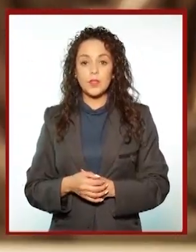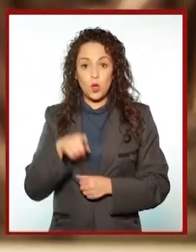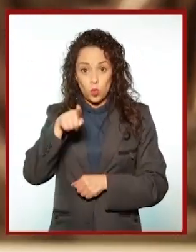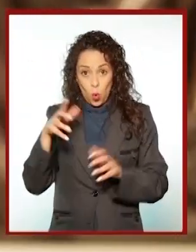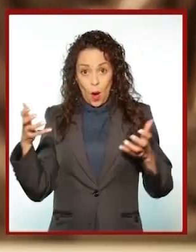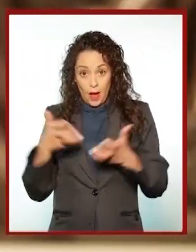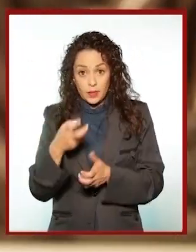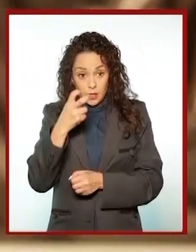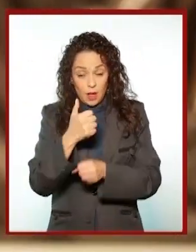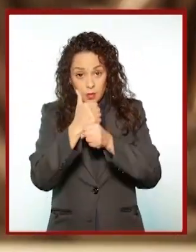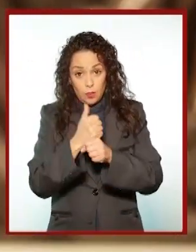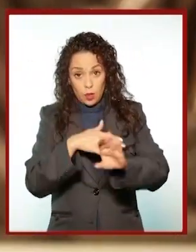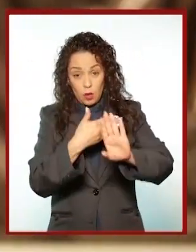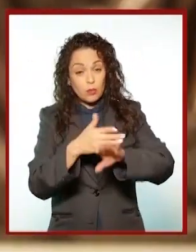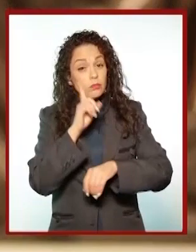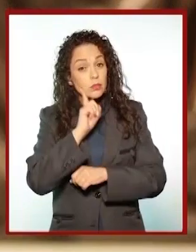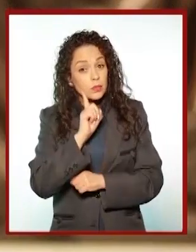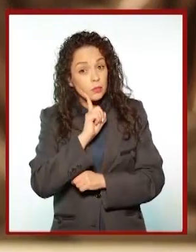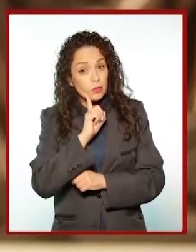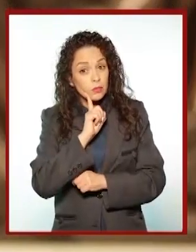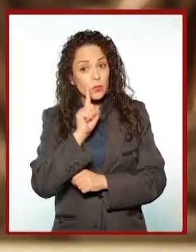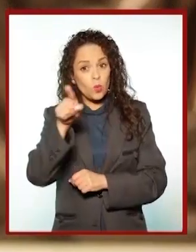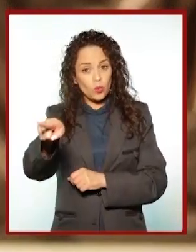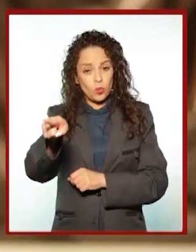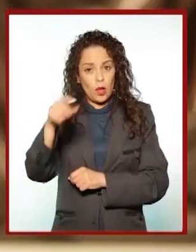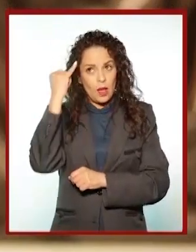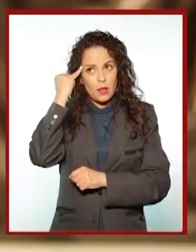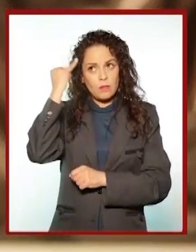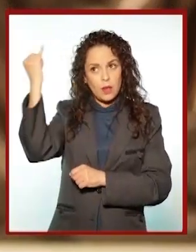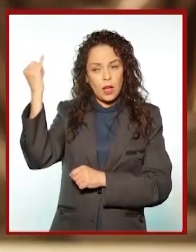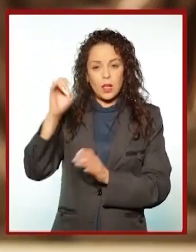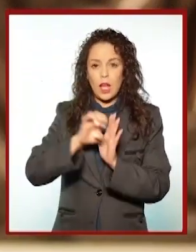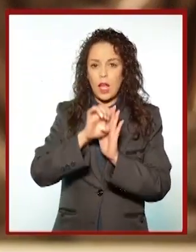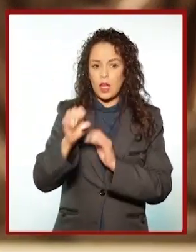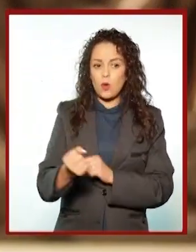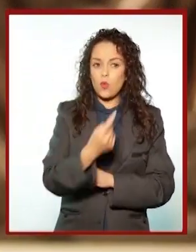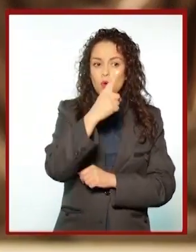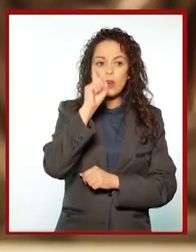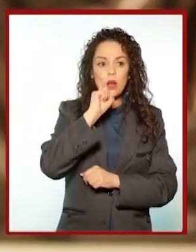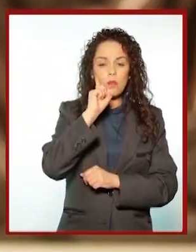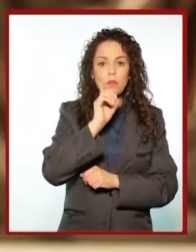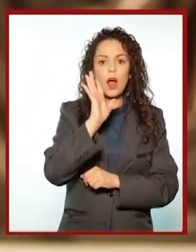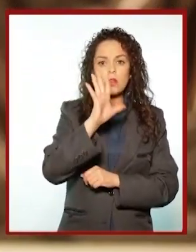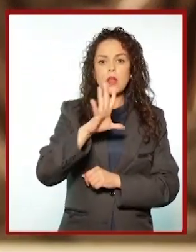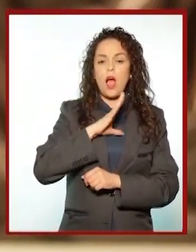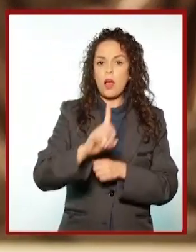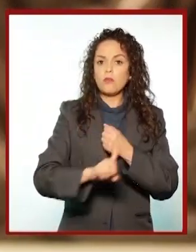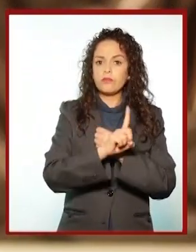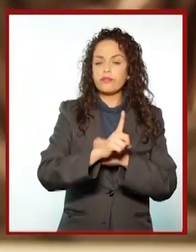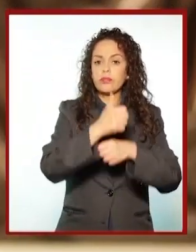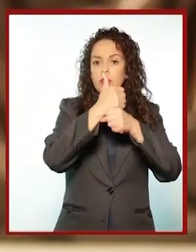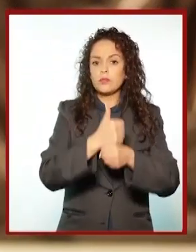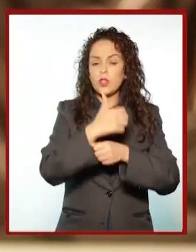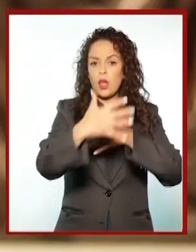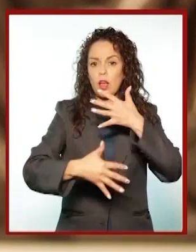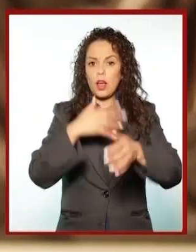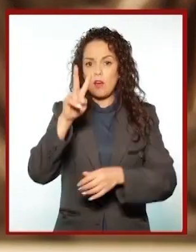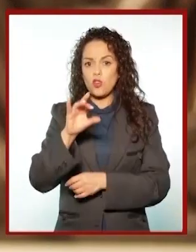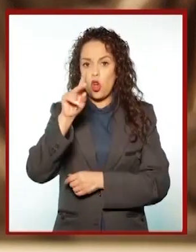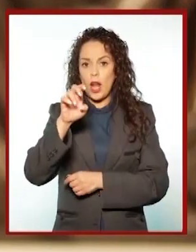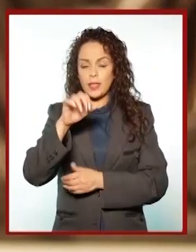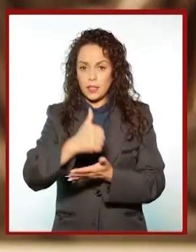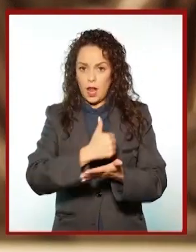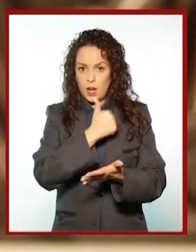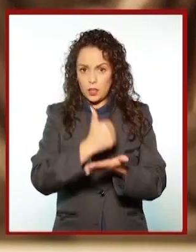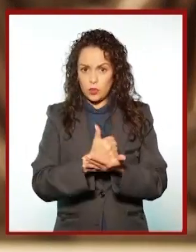ejercido este tipo de violencia? ¿Te imaginas estar en el lugar de una mujer que ha sido objeto de violencia en la ciudad? A